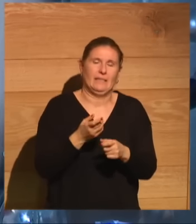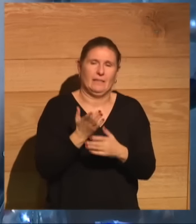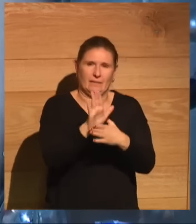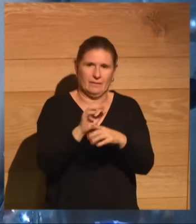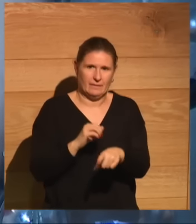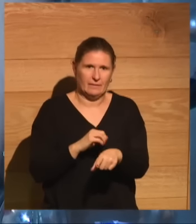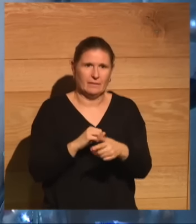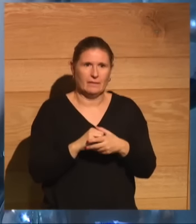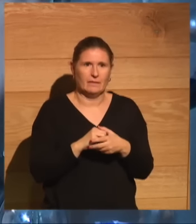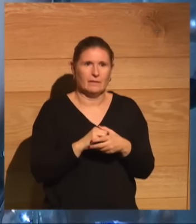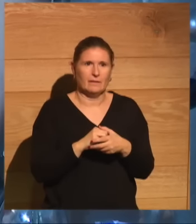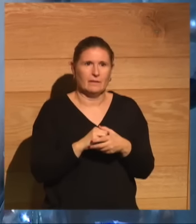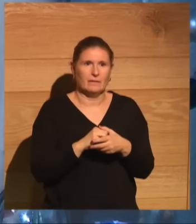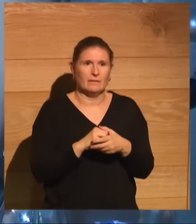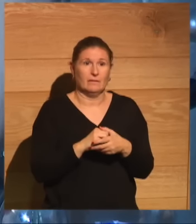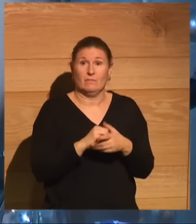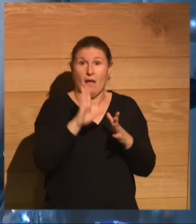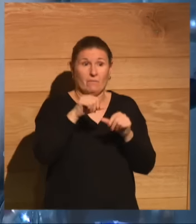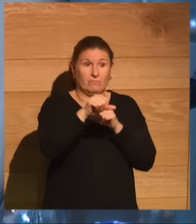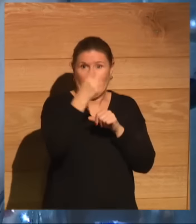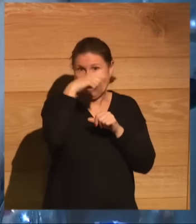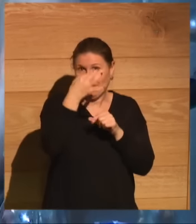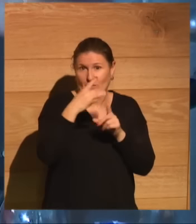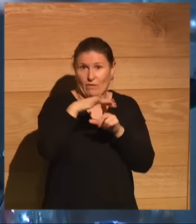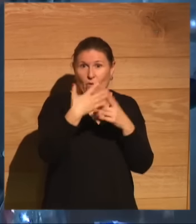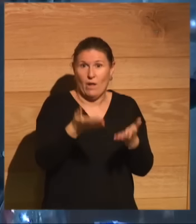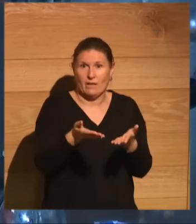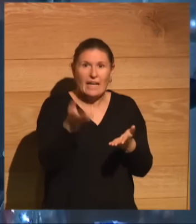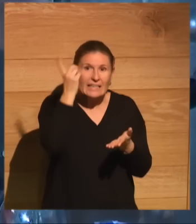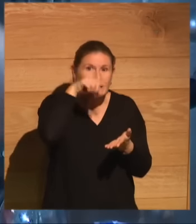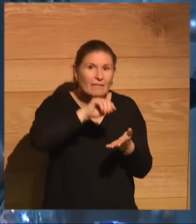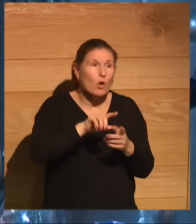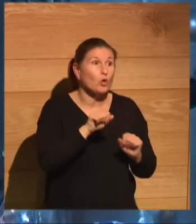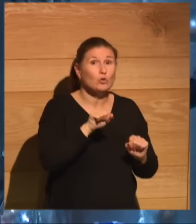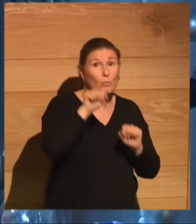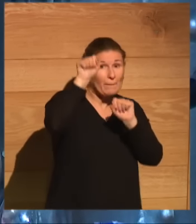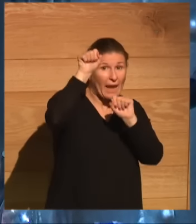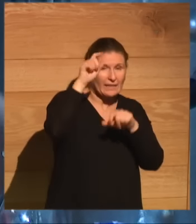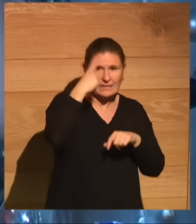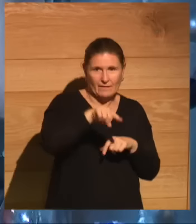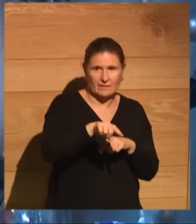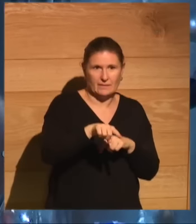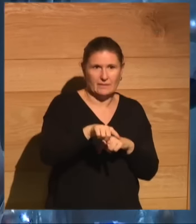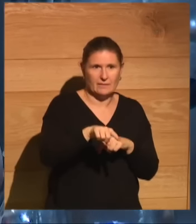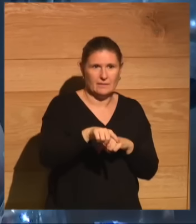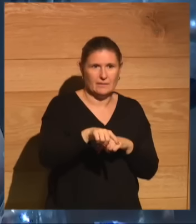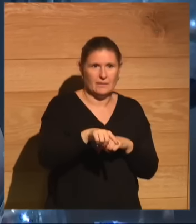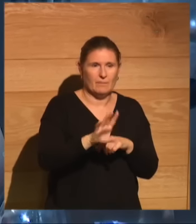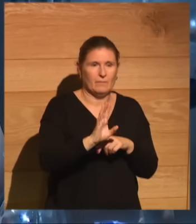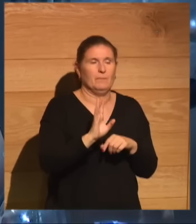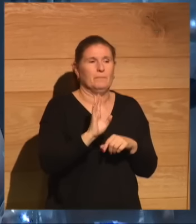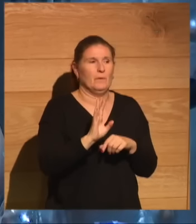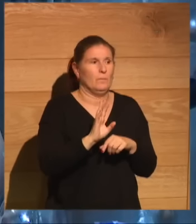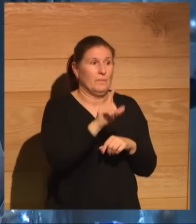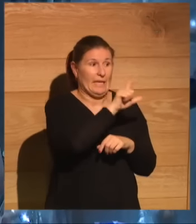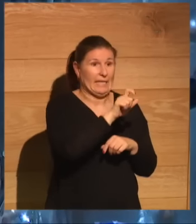Batman, sí. Y bueno, pues ya sabéis lo que pasó. O sea, quiero decir, sabéis lo que pasó con Superman, pero lo que sabéis vosotros, lo que no sé si sabe la